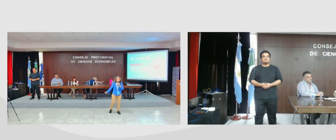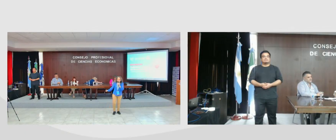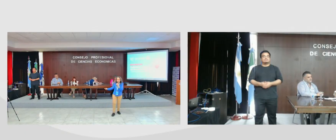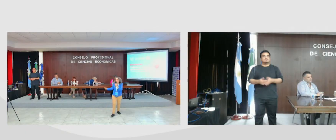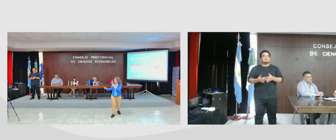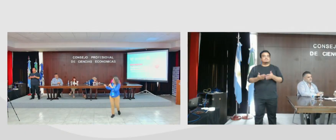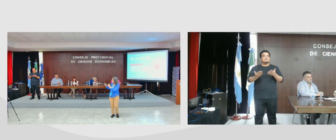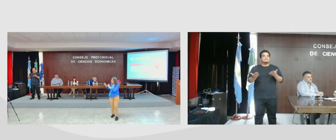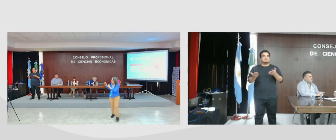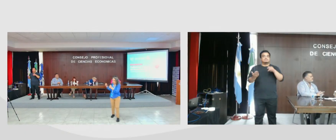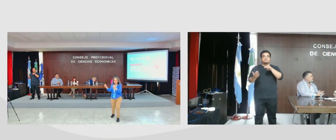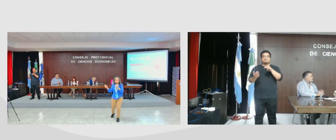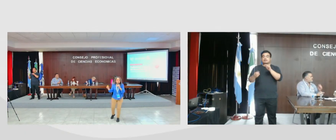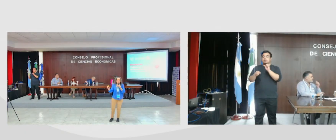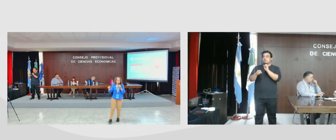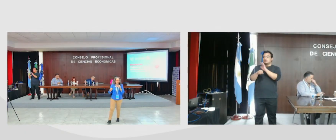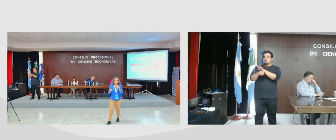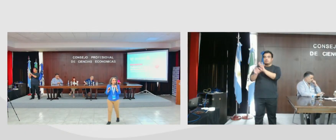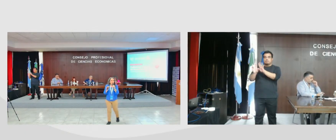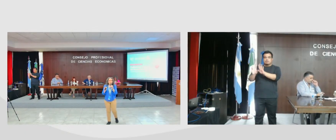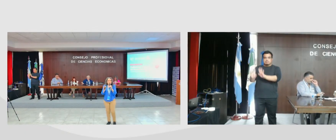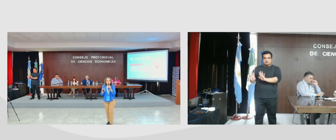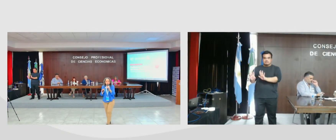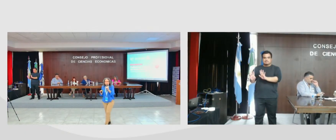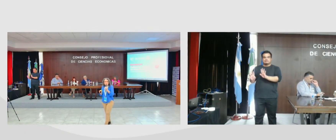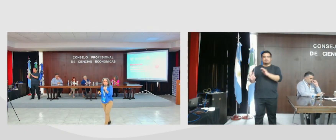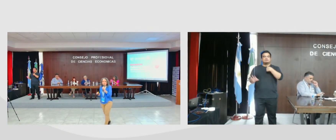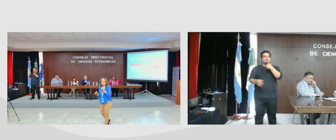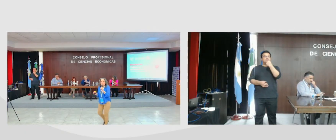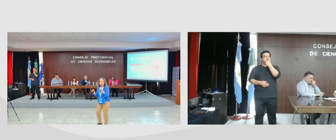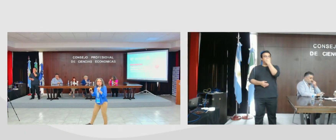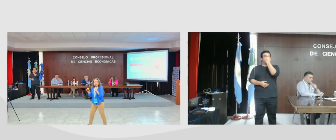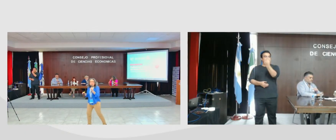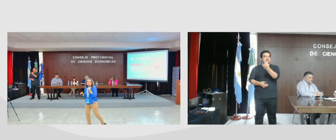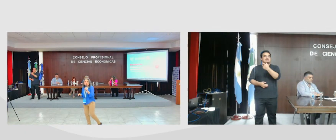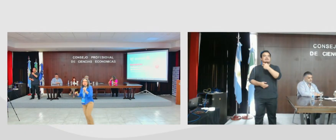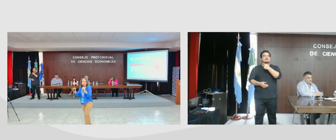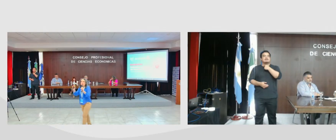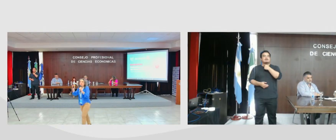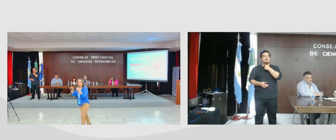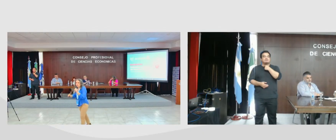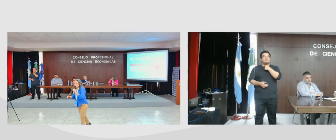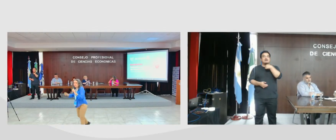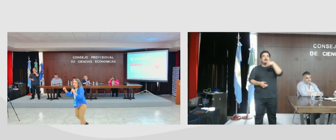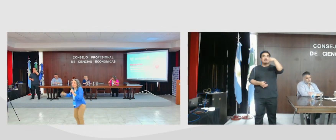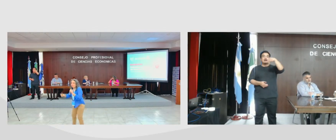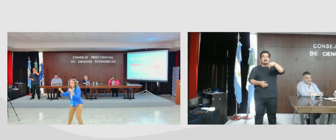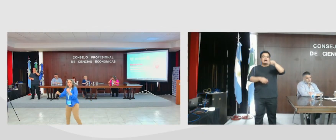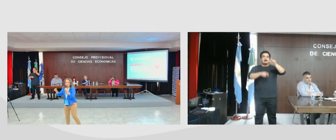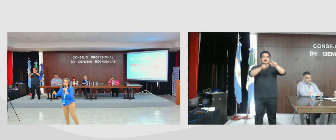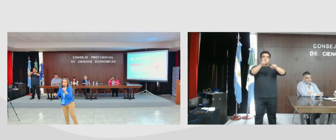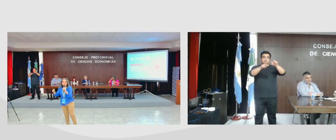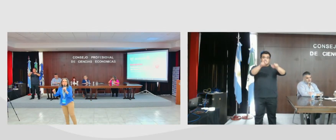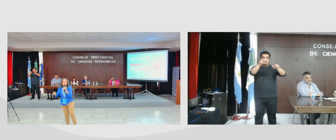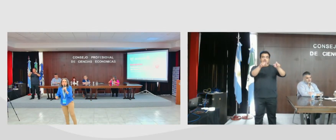Mientras que ponen el PPT, les voy a hacer una pregunta. ¿Cuántos cuidadores hay en esta